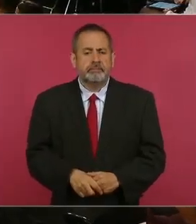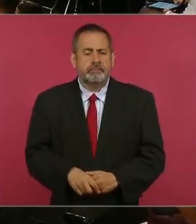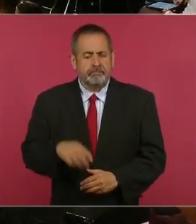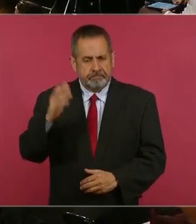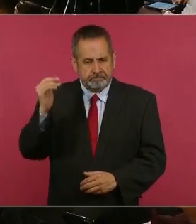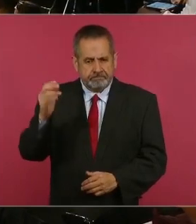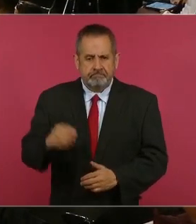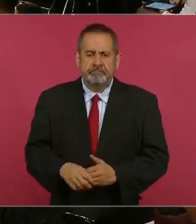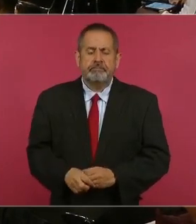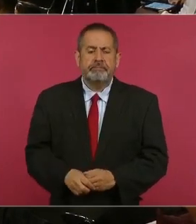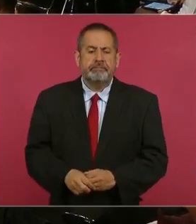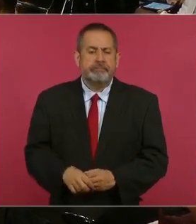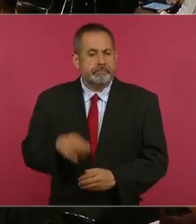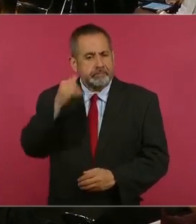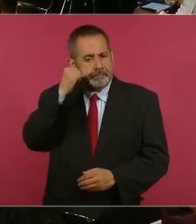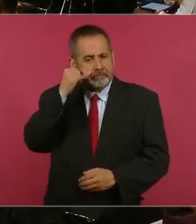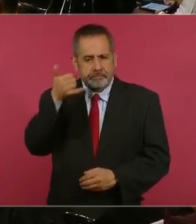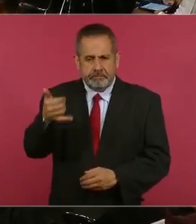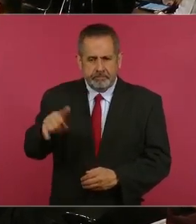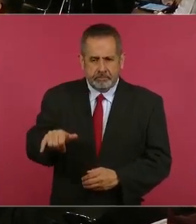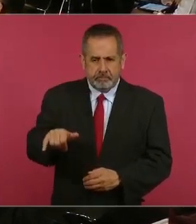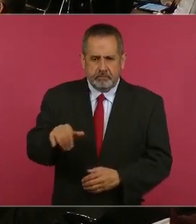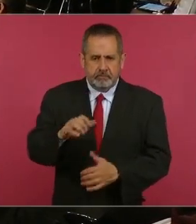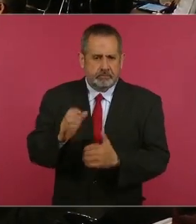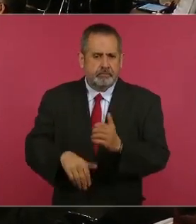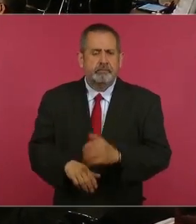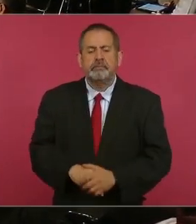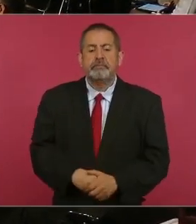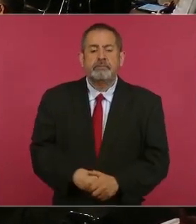Adiós. Pendientes.